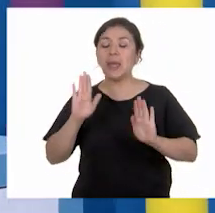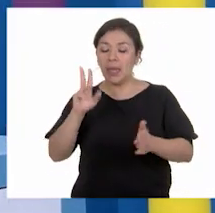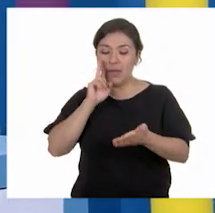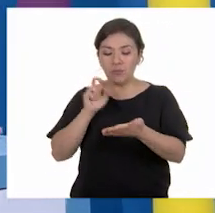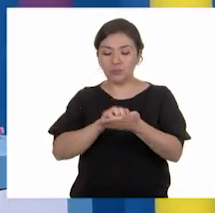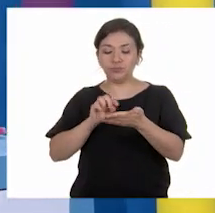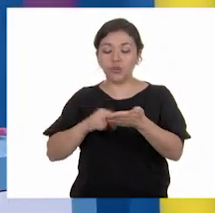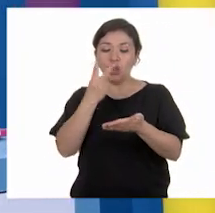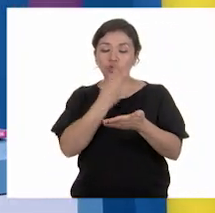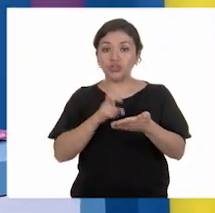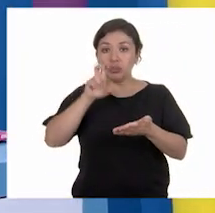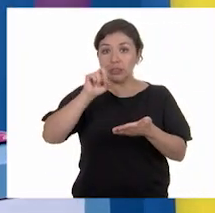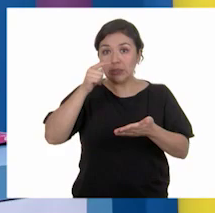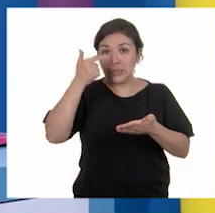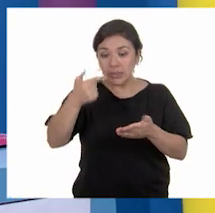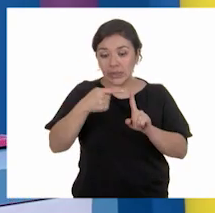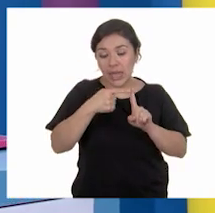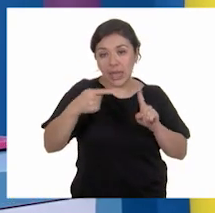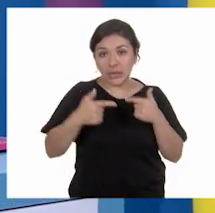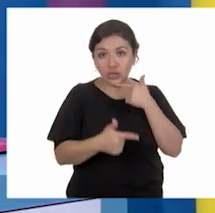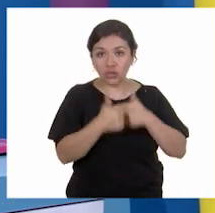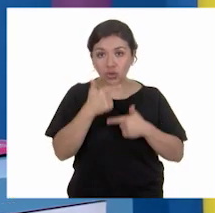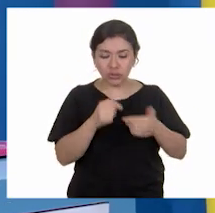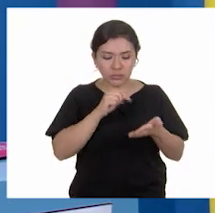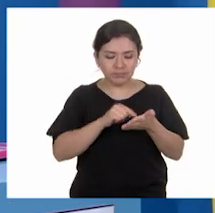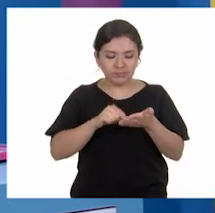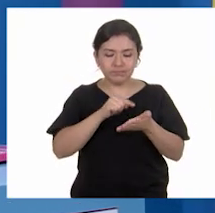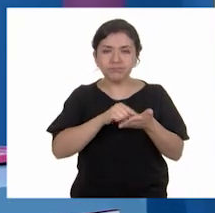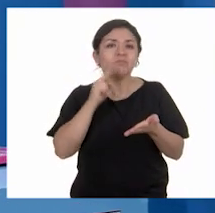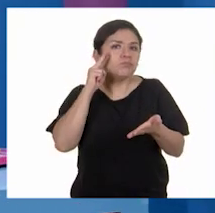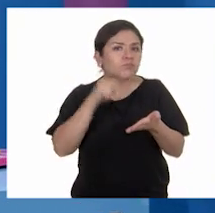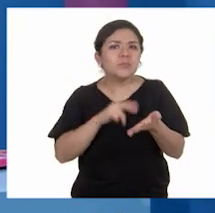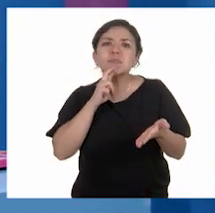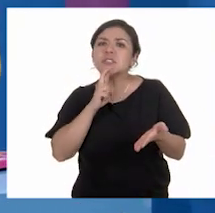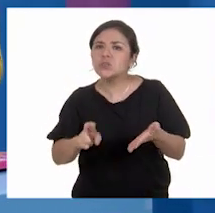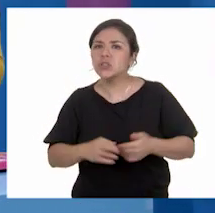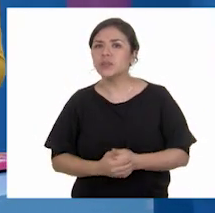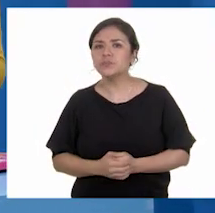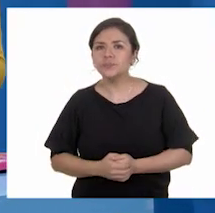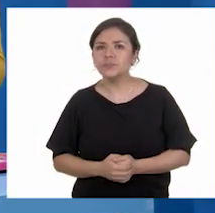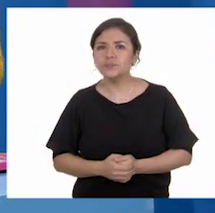Entonces, 237 entre 12, ¿cuánto te dio?